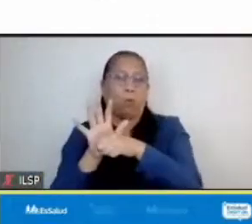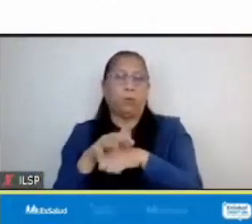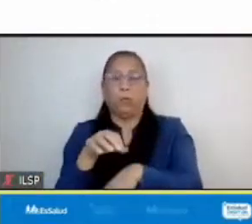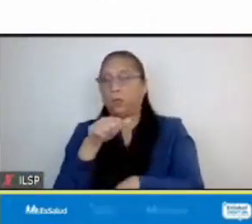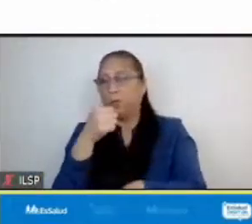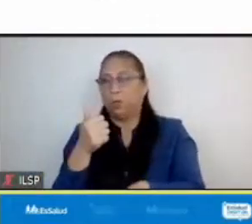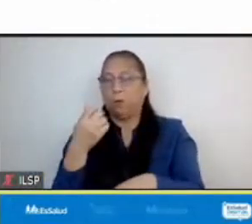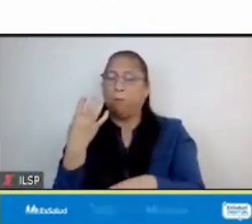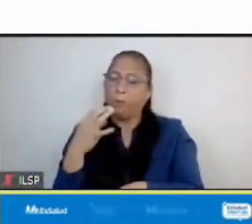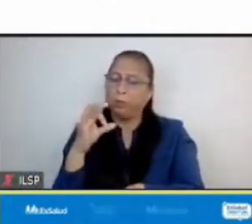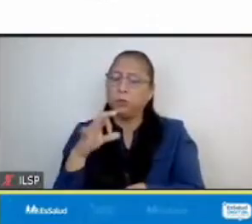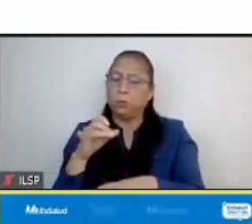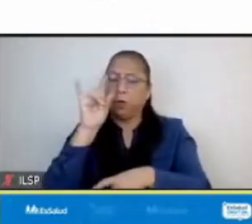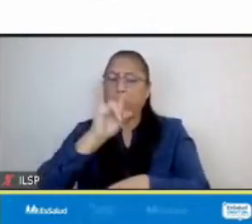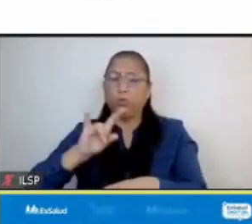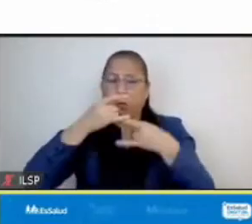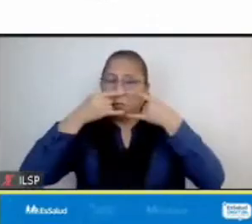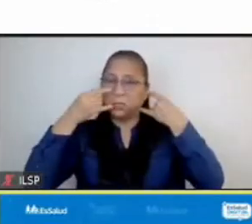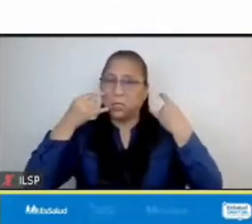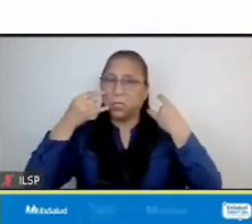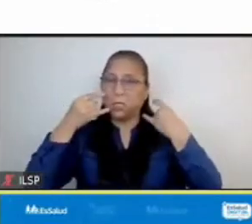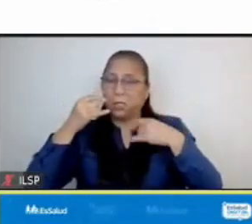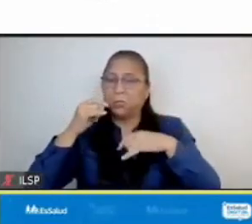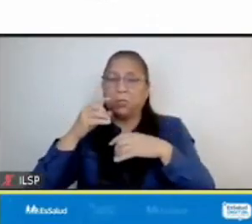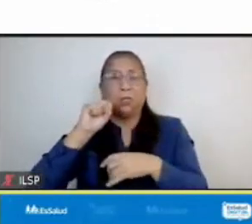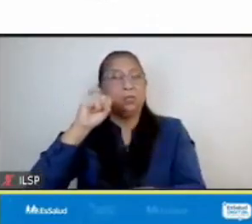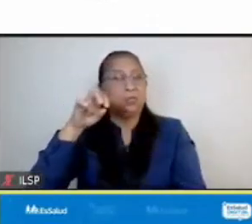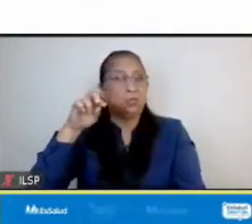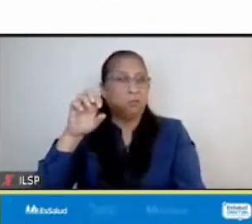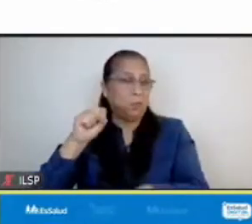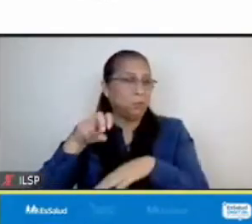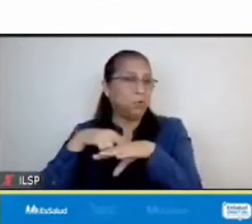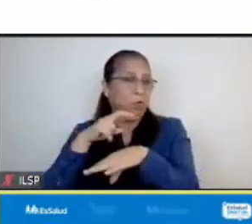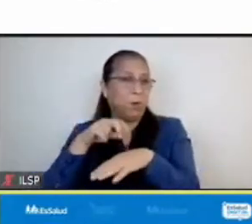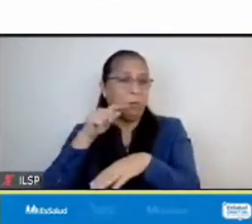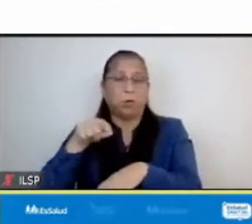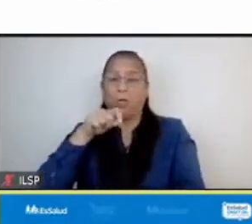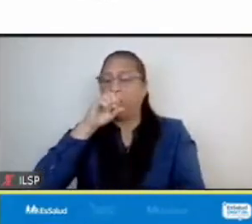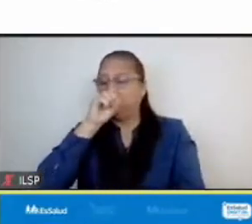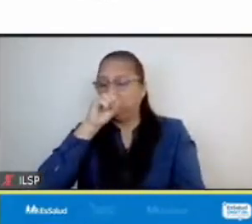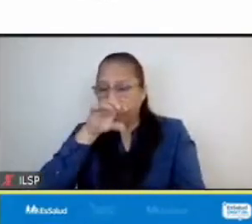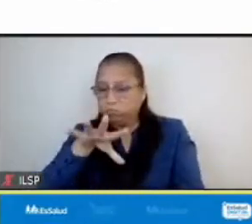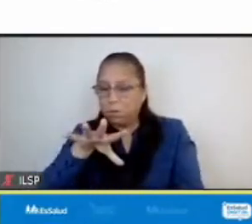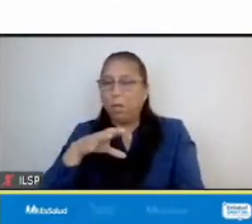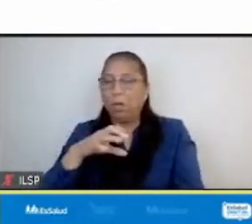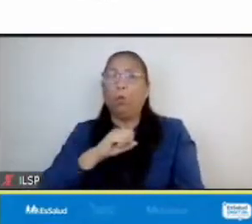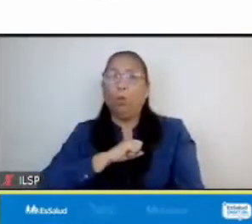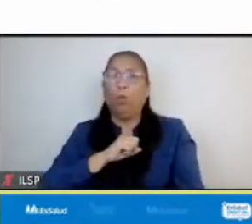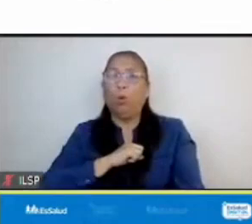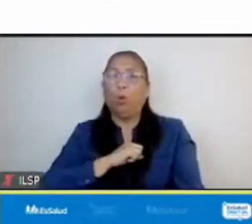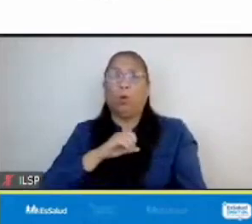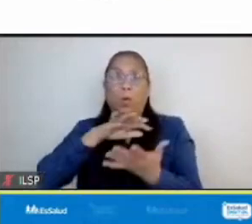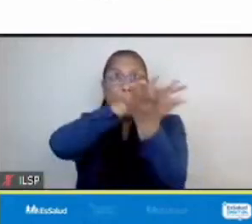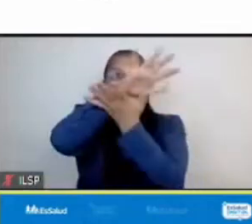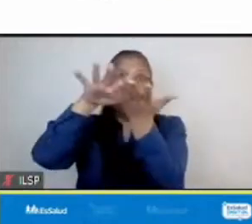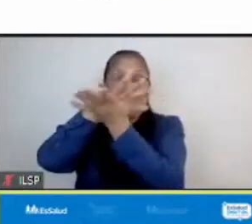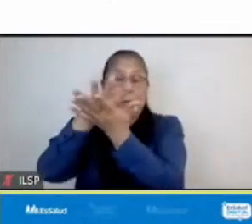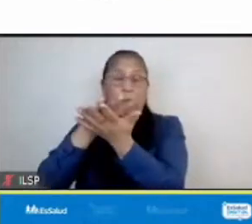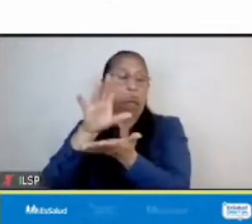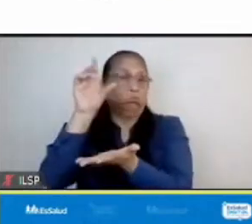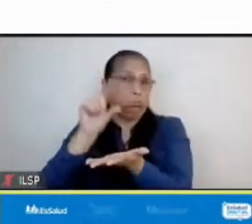general, utilizar mascarillas simples si uno está enfermo, porque así al estornudar o toser va a contaminar menos el ambiente. Y como es